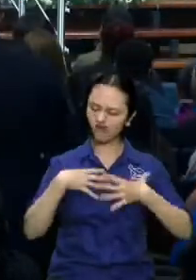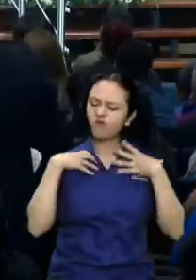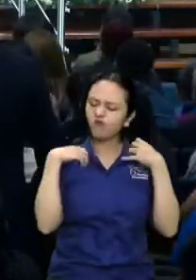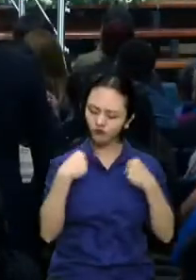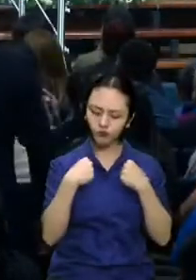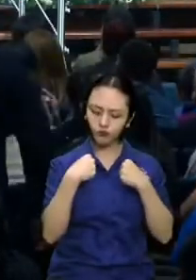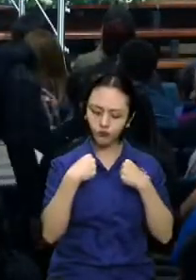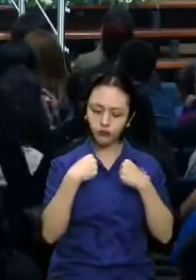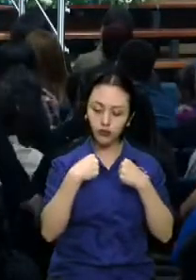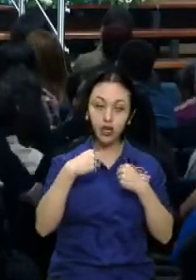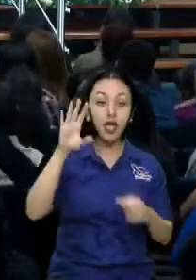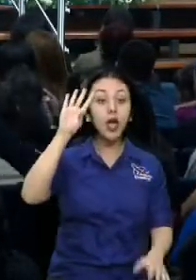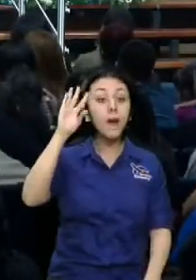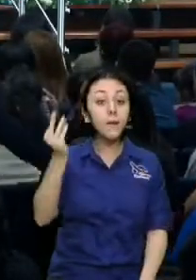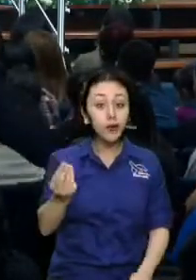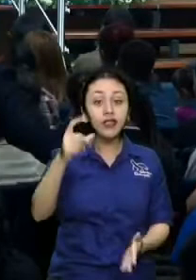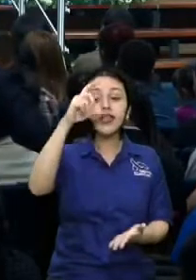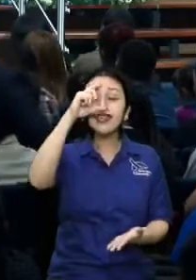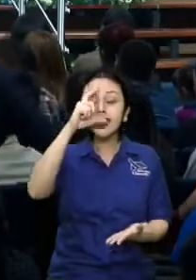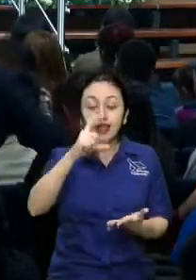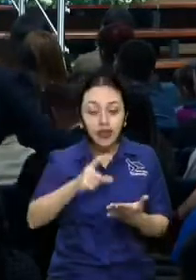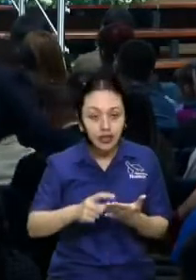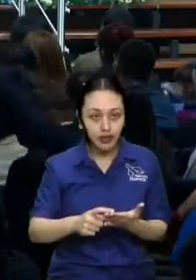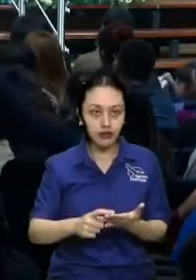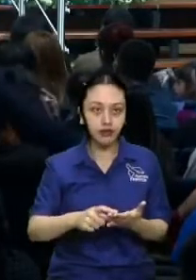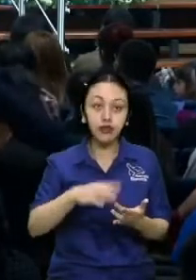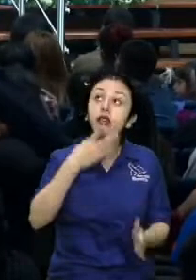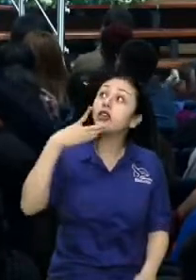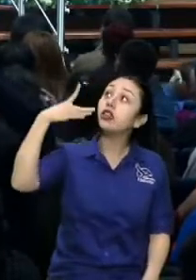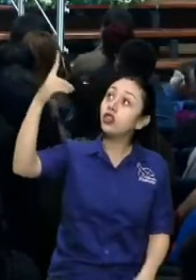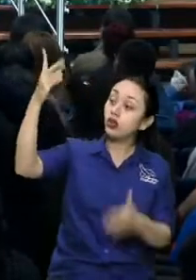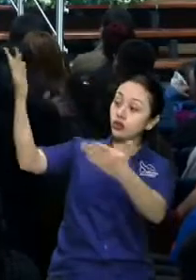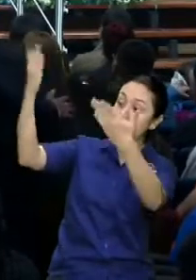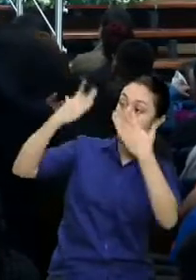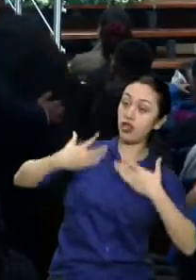Porque creía. Y el Señor me dio la victoria.